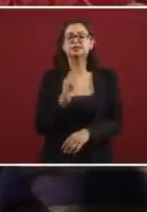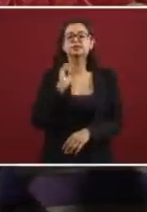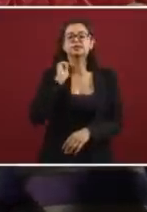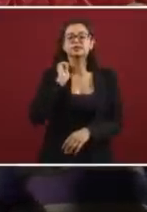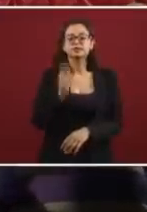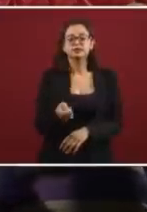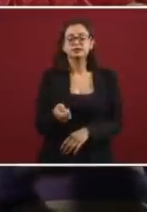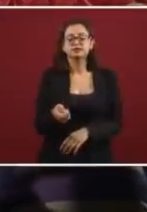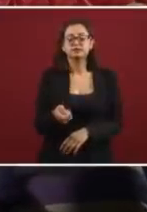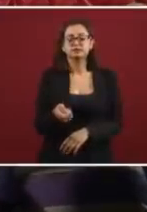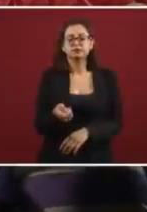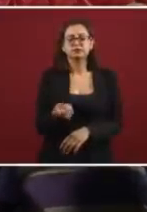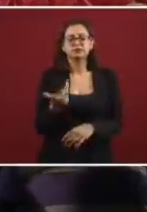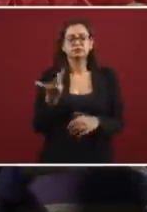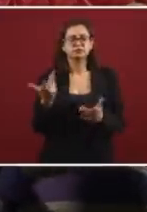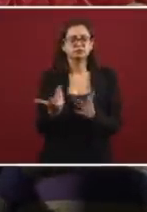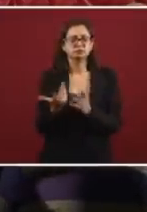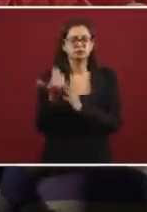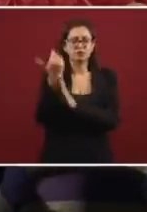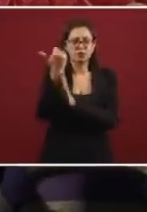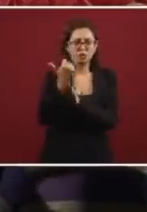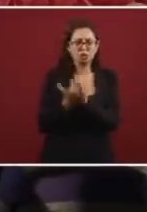tenemos descensos